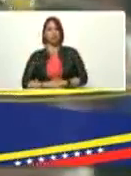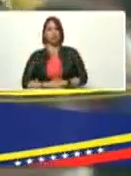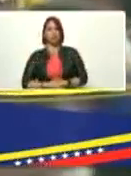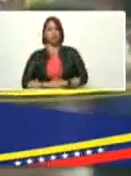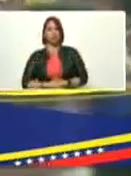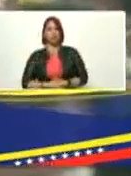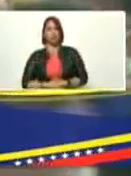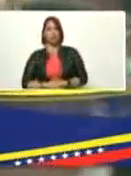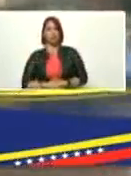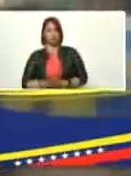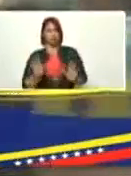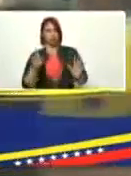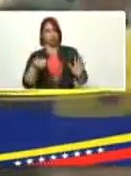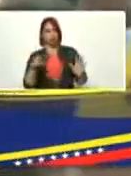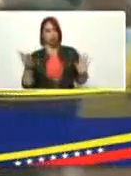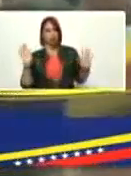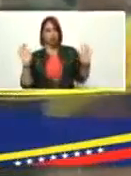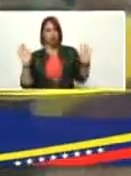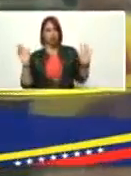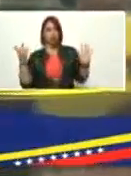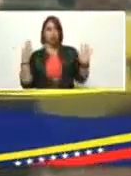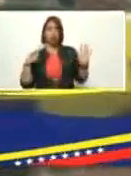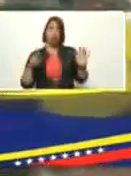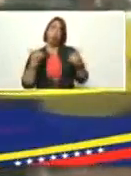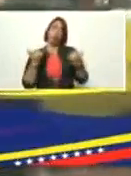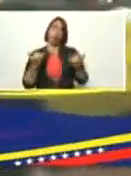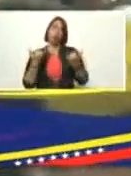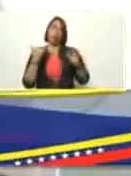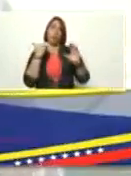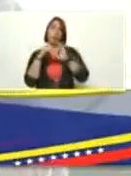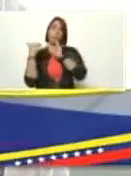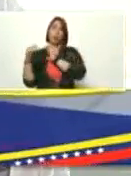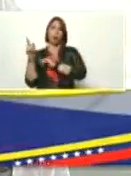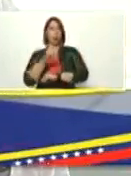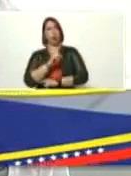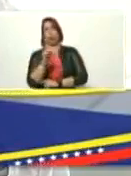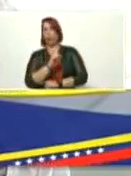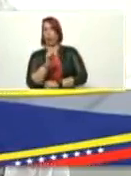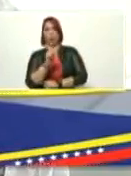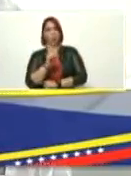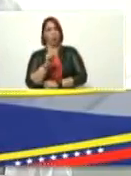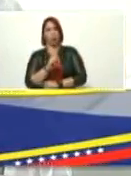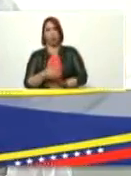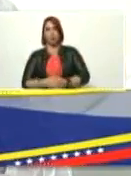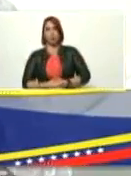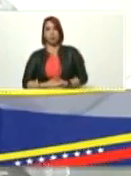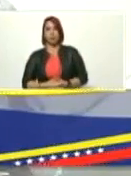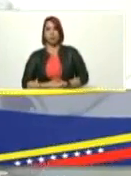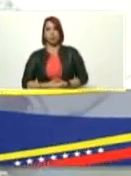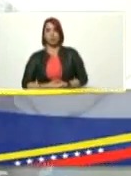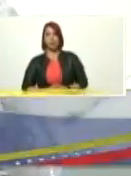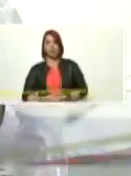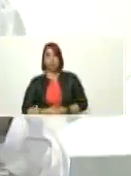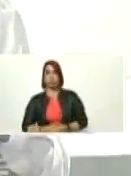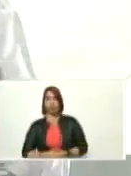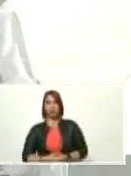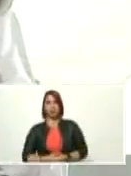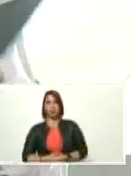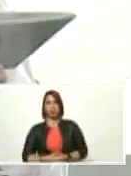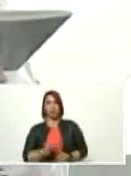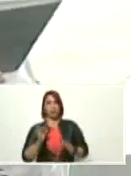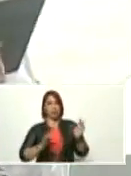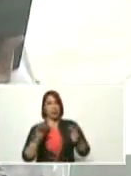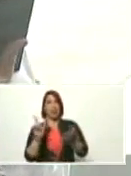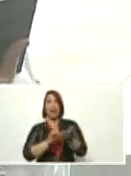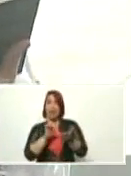¿Le parece? Por ahora digital. No. Por la vía física, compadre.